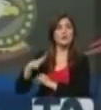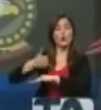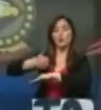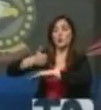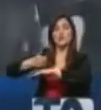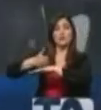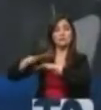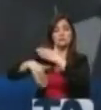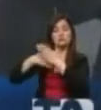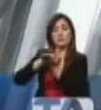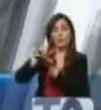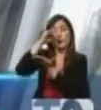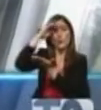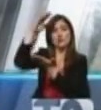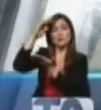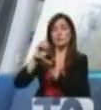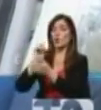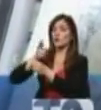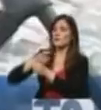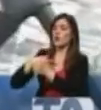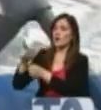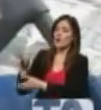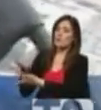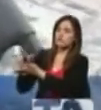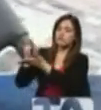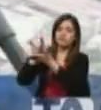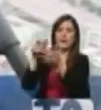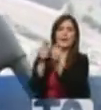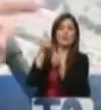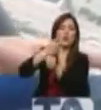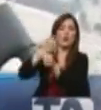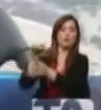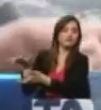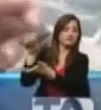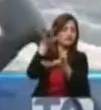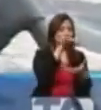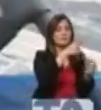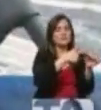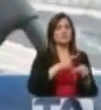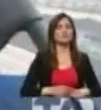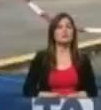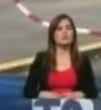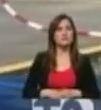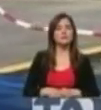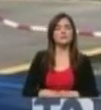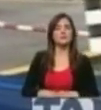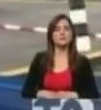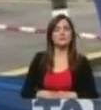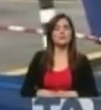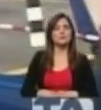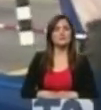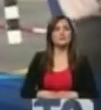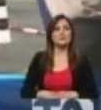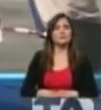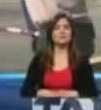comandante nacional de policía, quien remitía el pronunciamiento jurídico y las recomendaciones que se hicieron para concretar el traslado